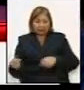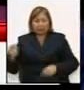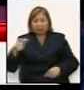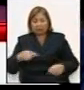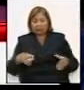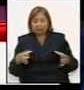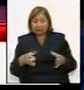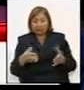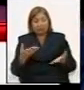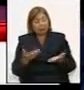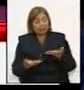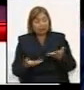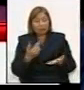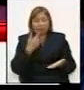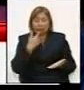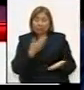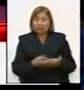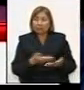Entonces,